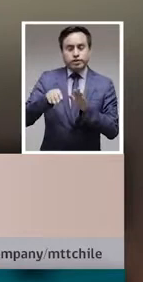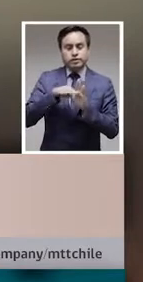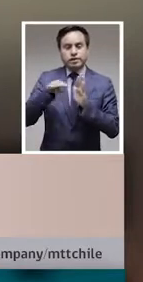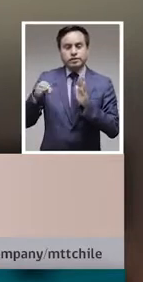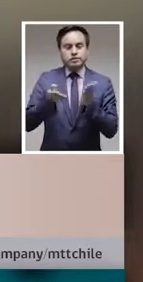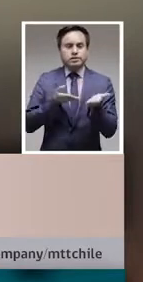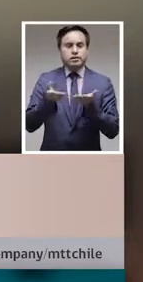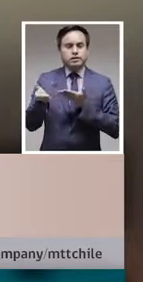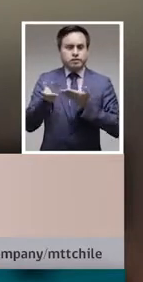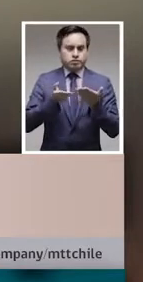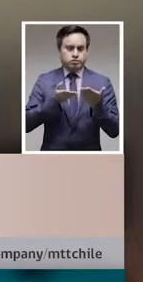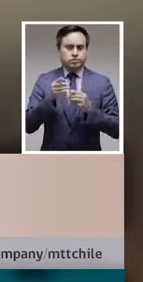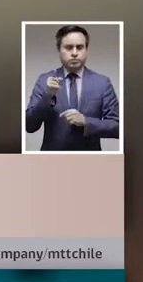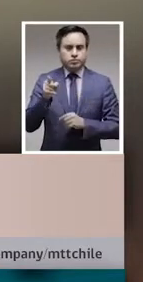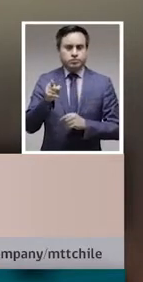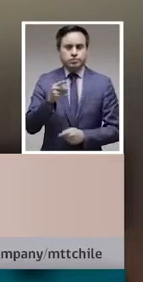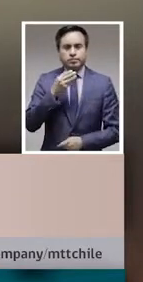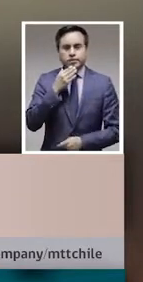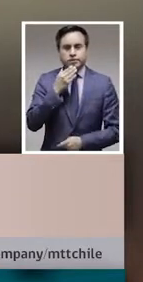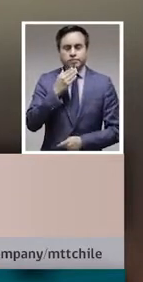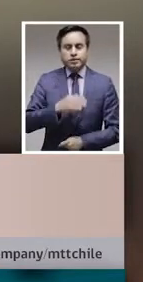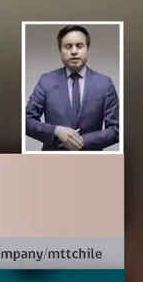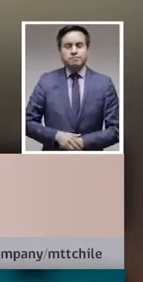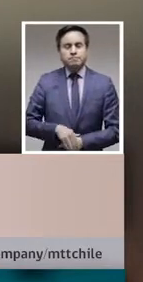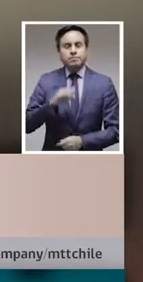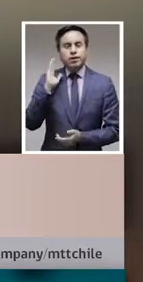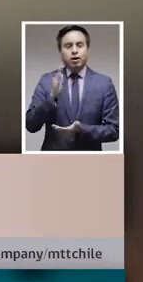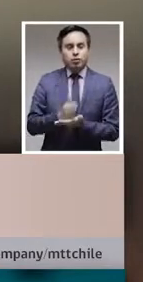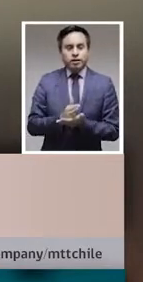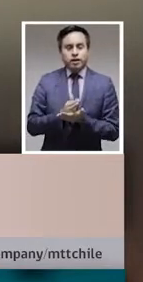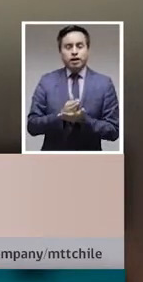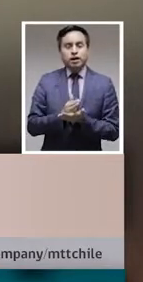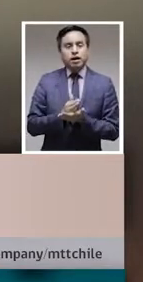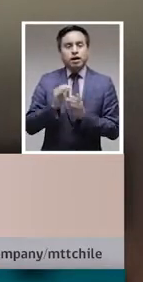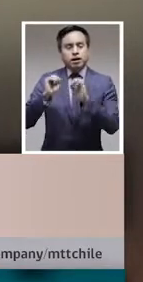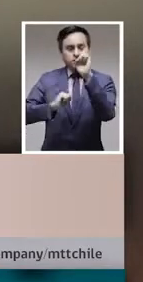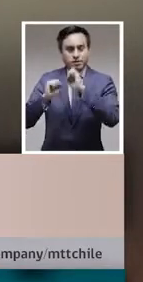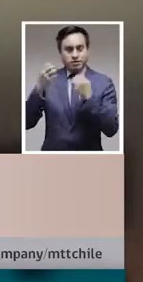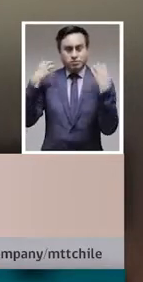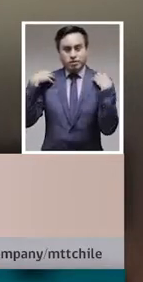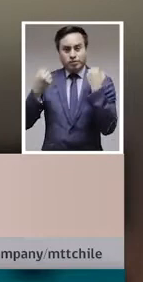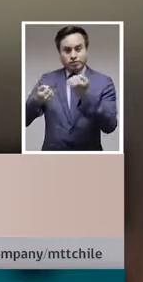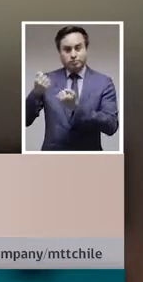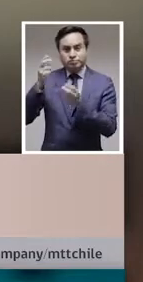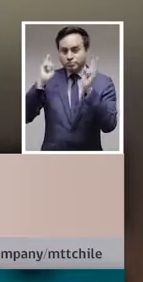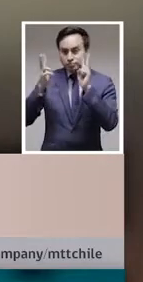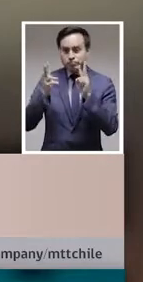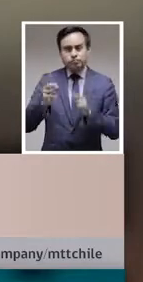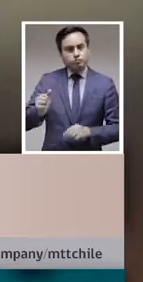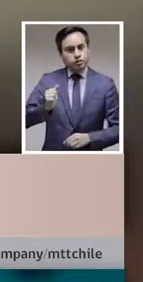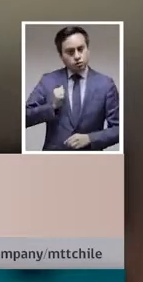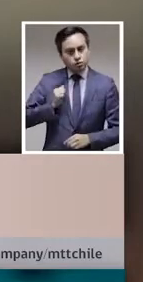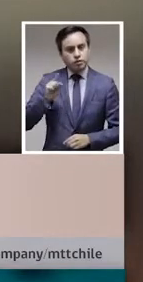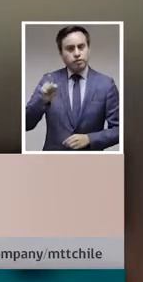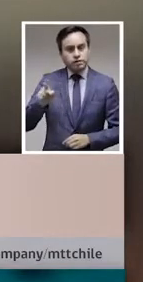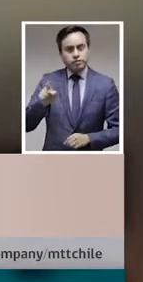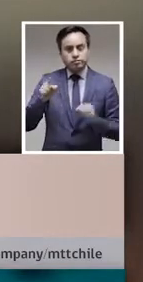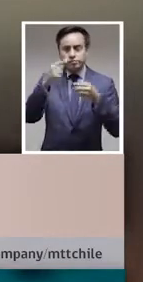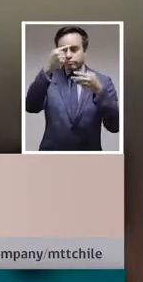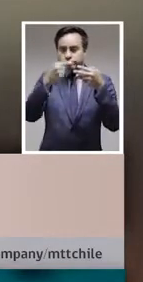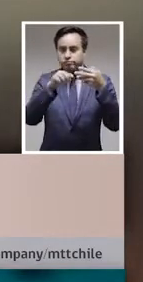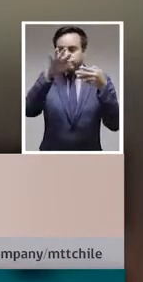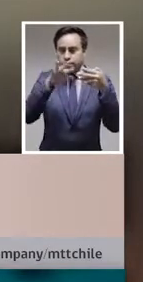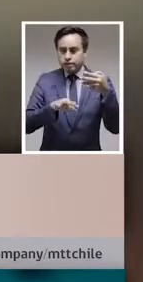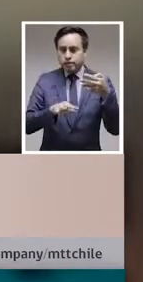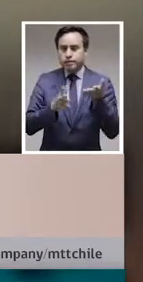estándar de servicio y obliga a los operadores a dar cumplimiento a esa